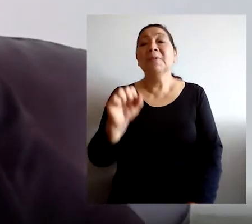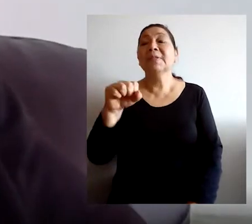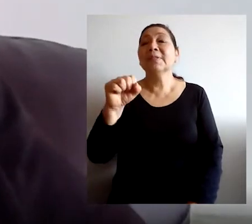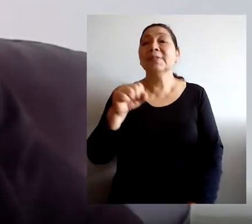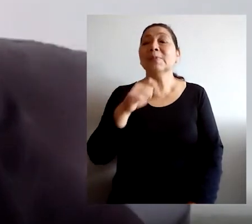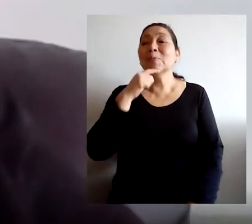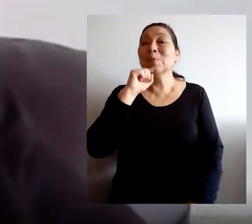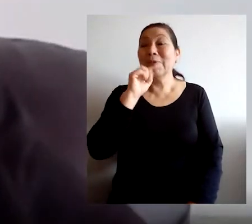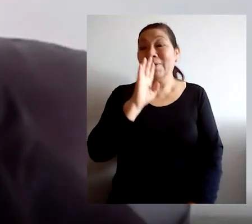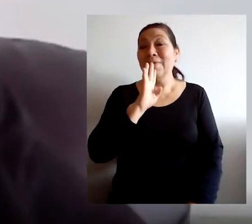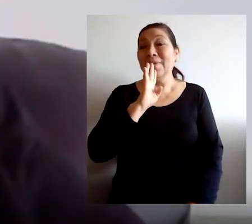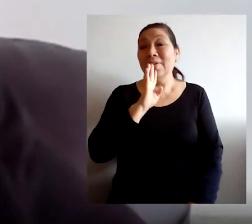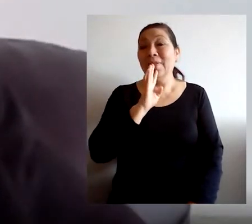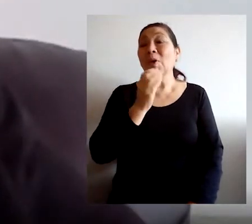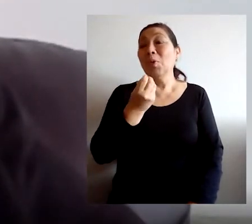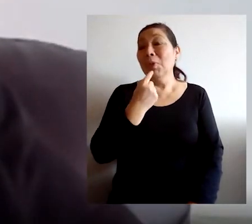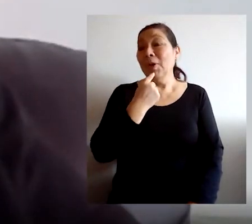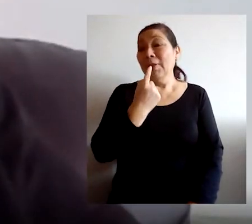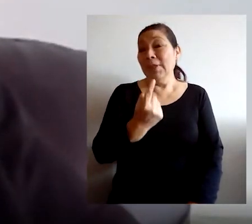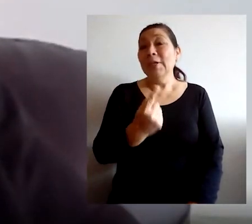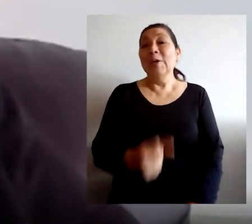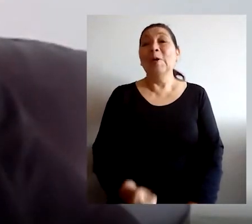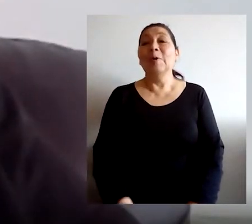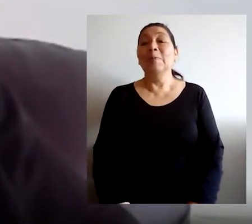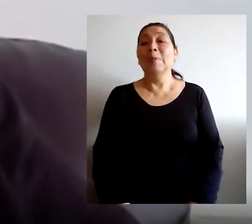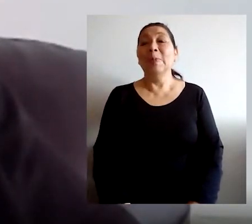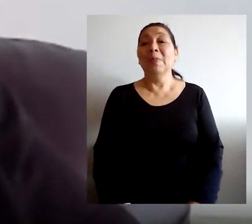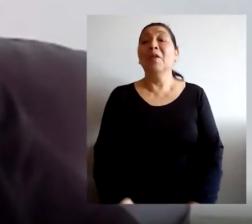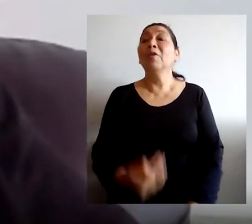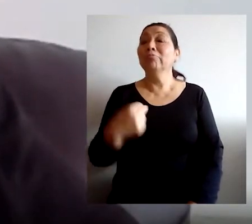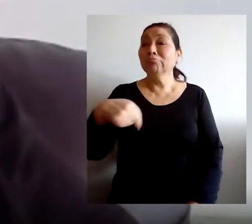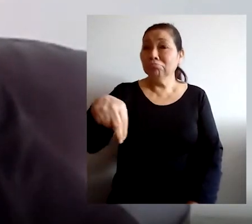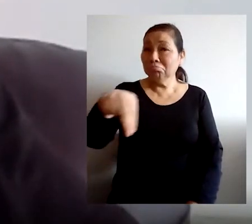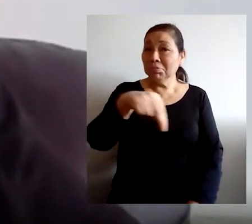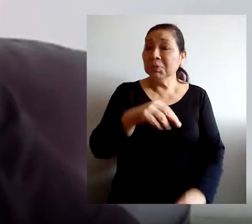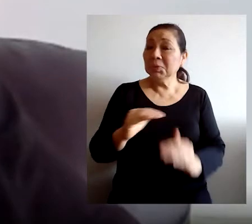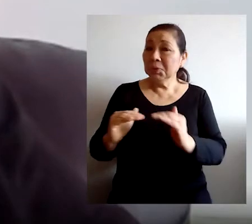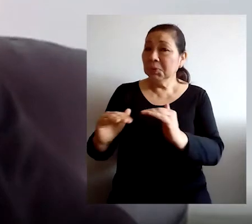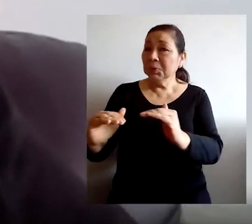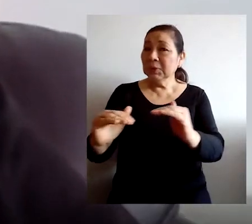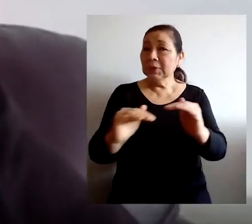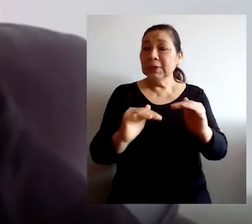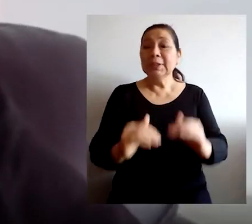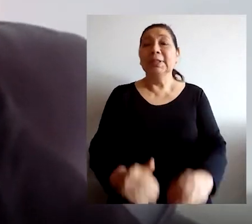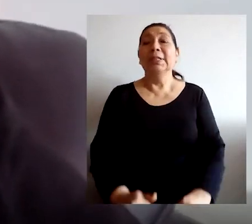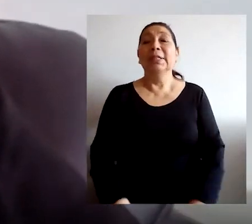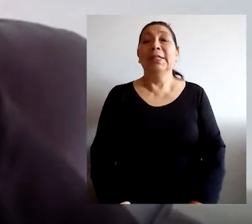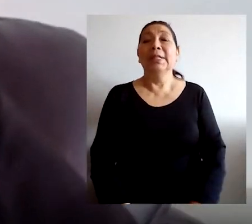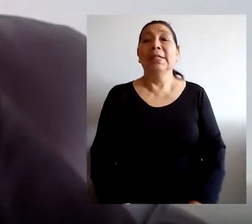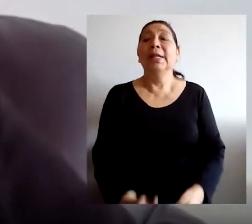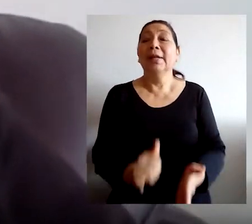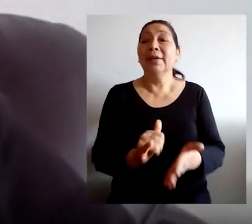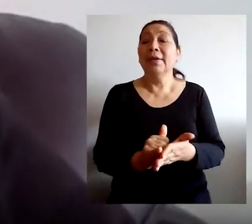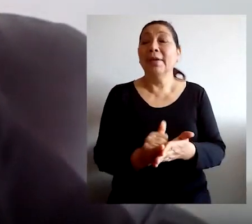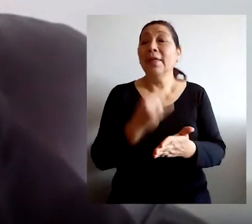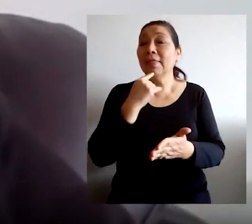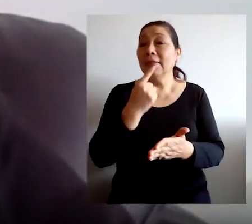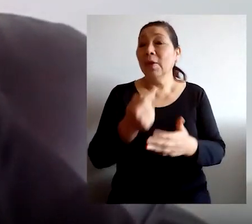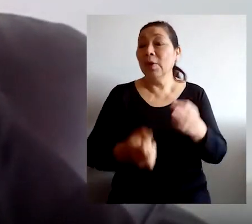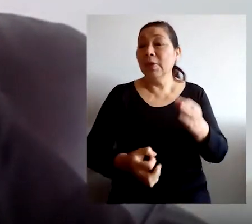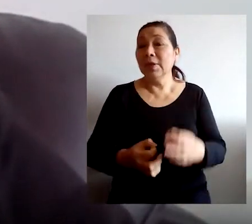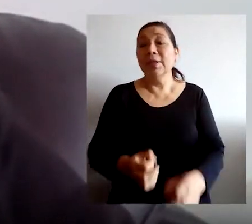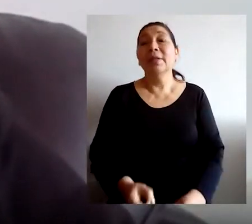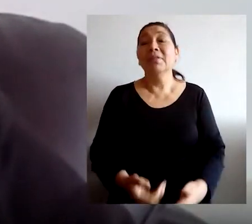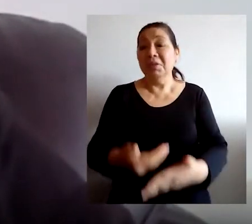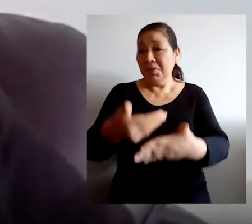efectivamente, como reitero, nosotros seguimos los lineamientos que señala la